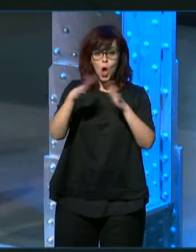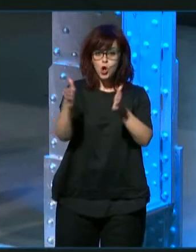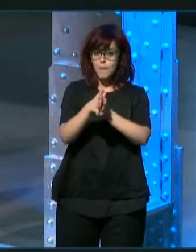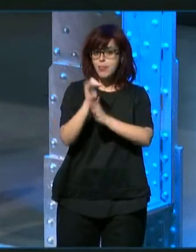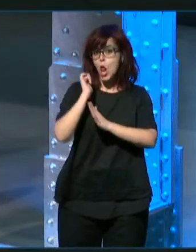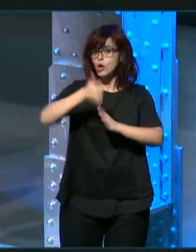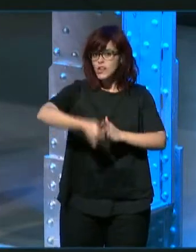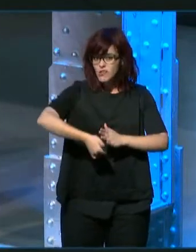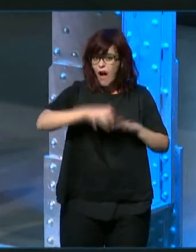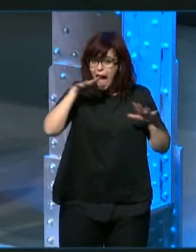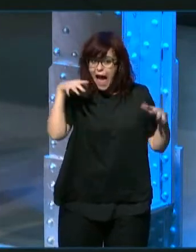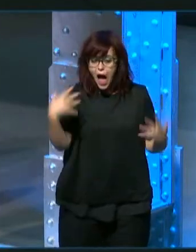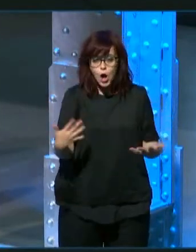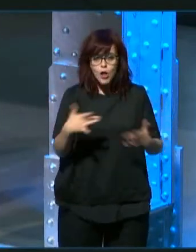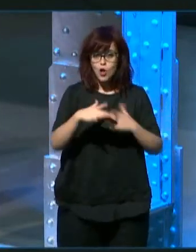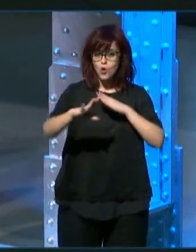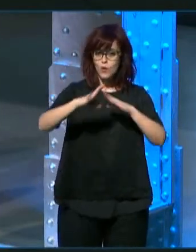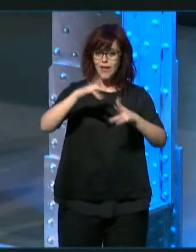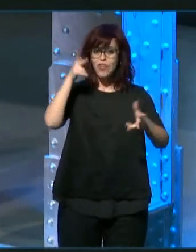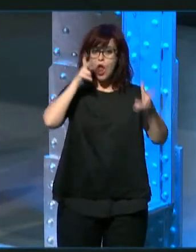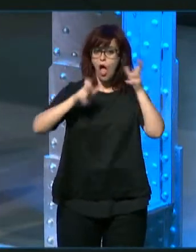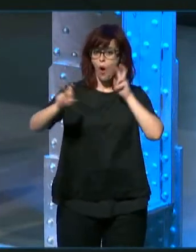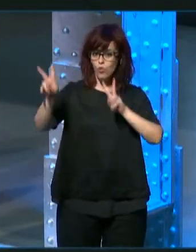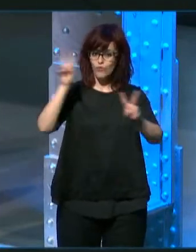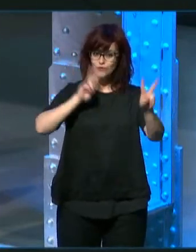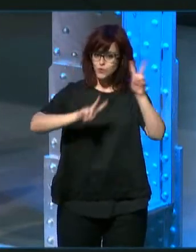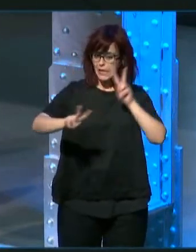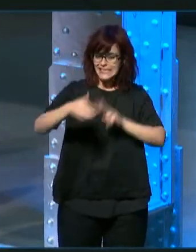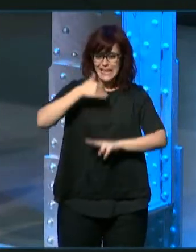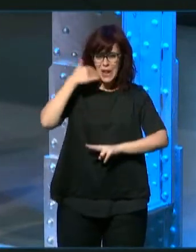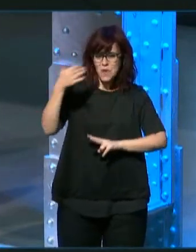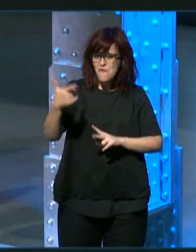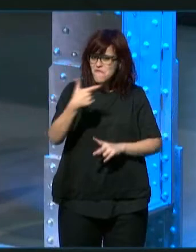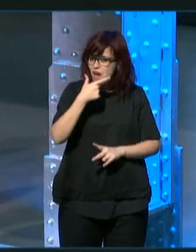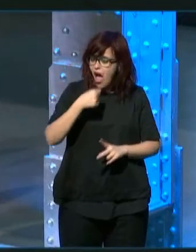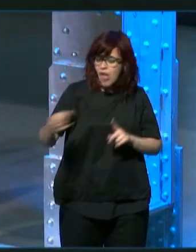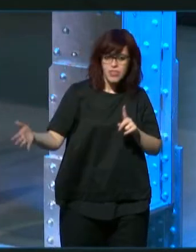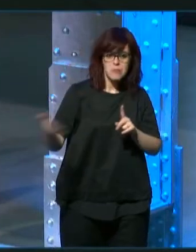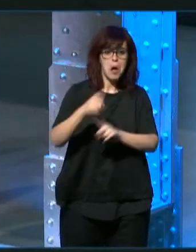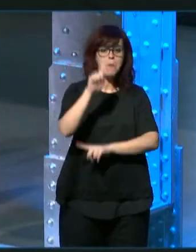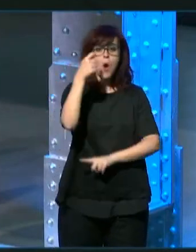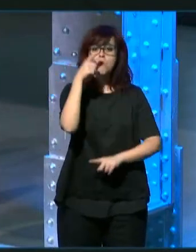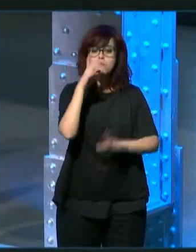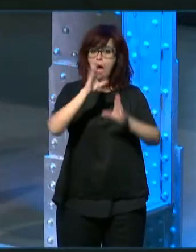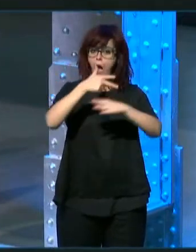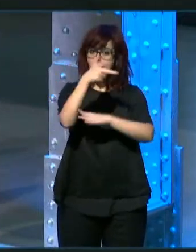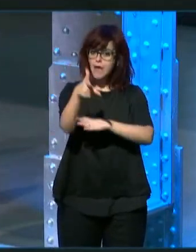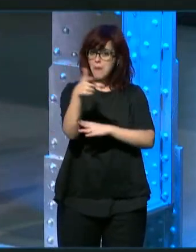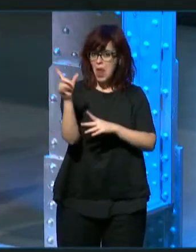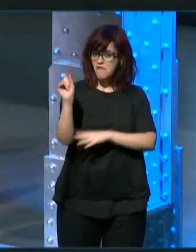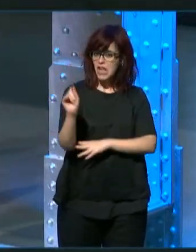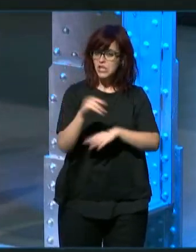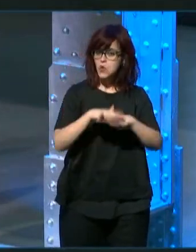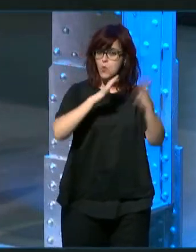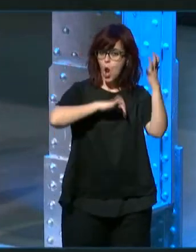ricos. Ahora la comunicación audiovisual es algo al alcance de cualquiera que tenga una cámara que vale barata y un ordenador con un